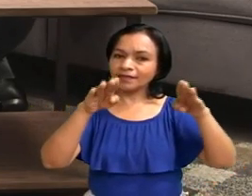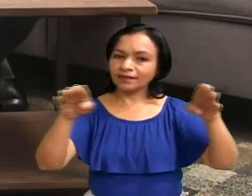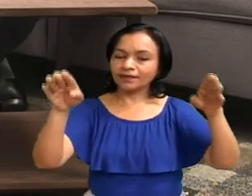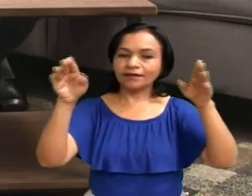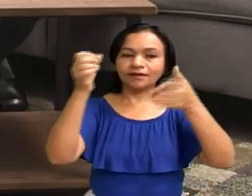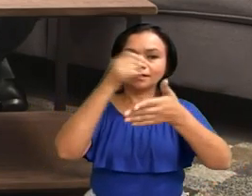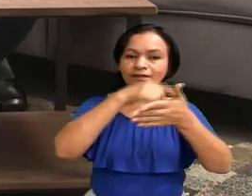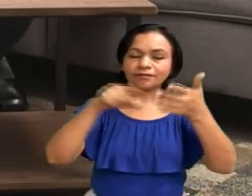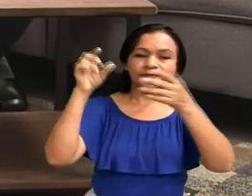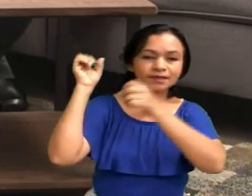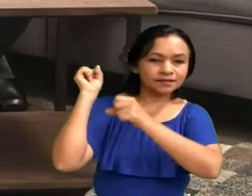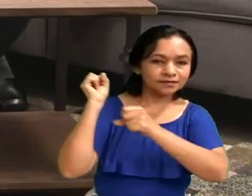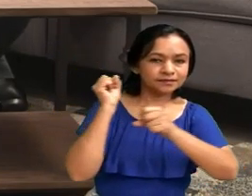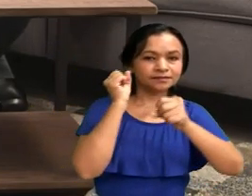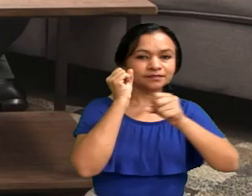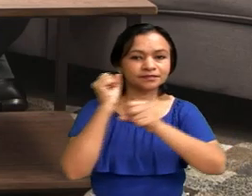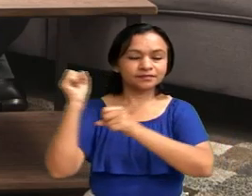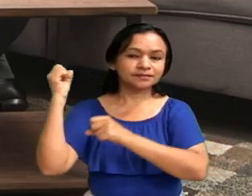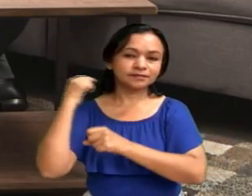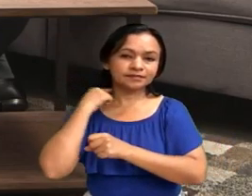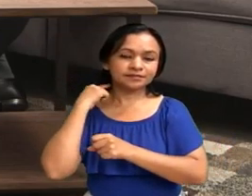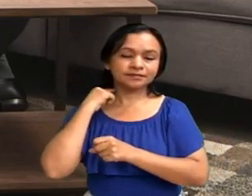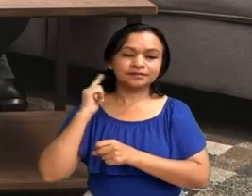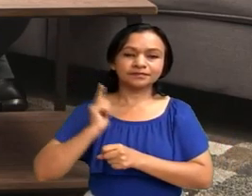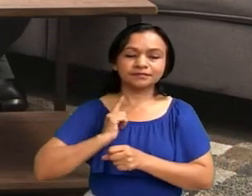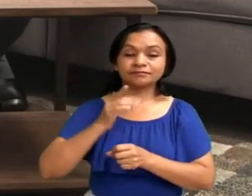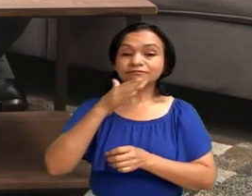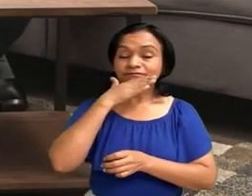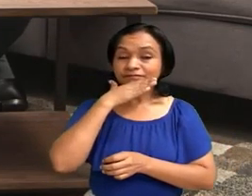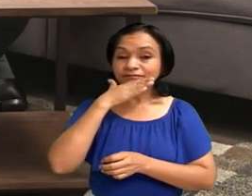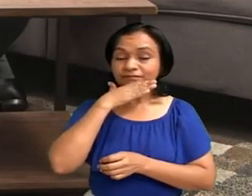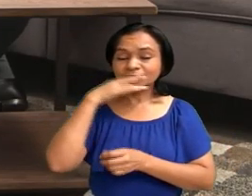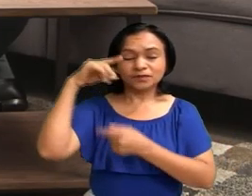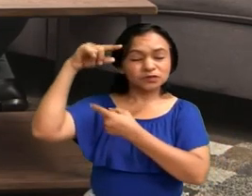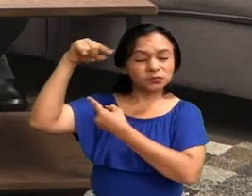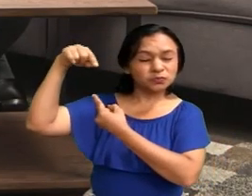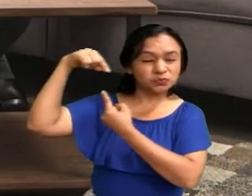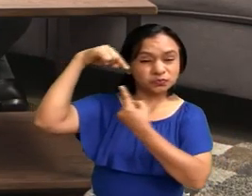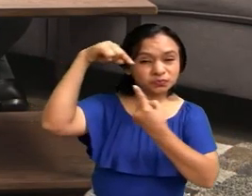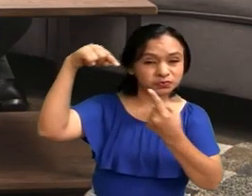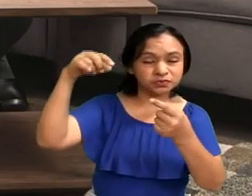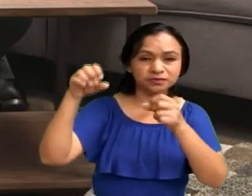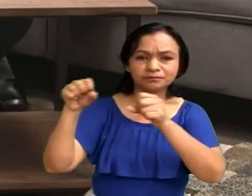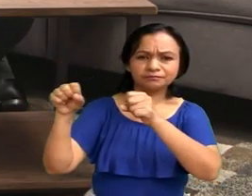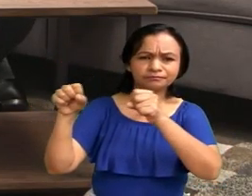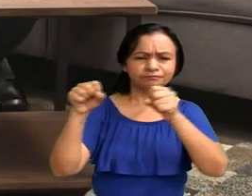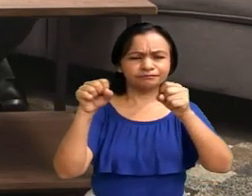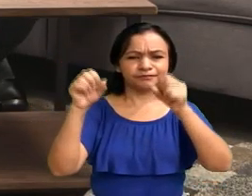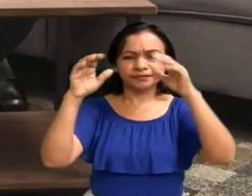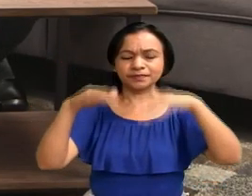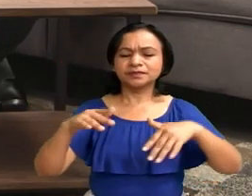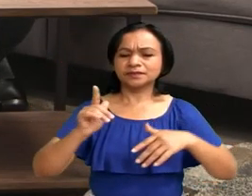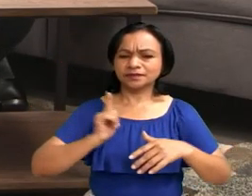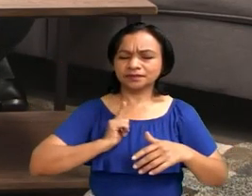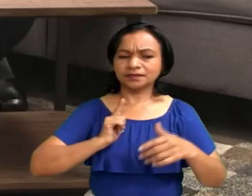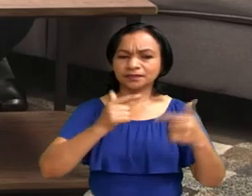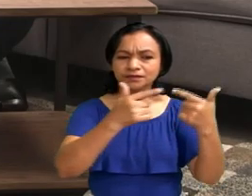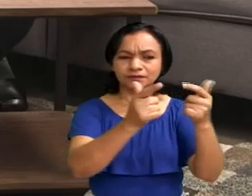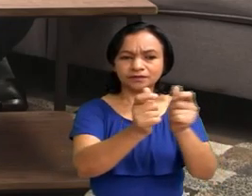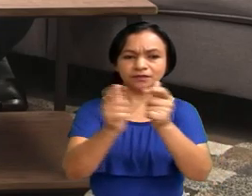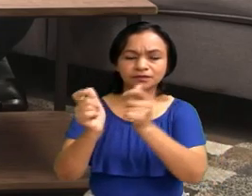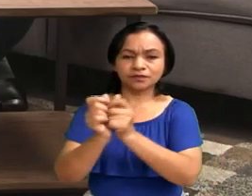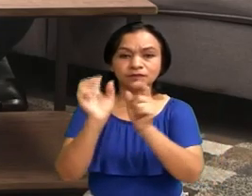Santa, en todo momento, cuando tenemos algunos momentos difíciles como huracanes, temblores, ya existe en el sector toda